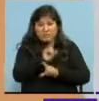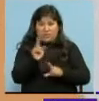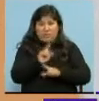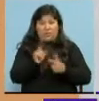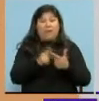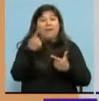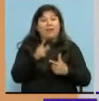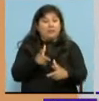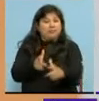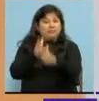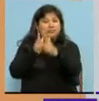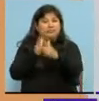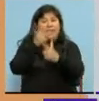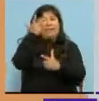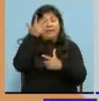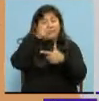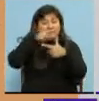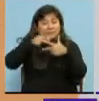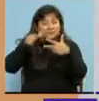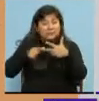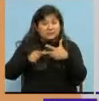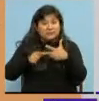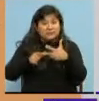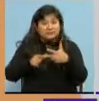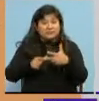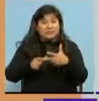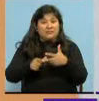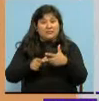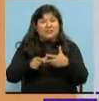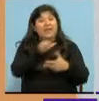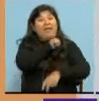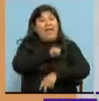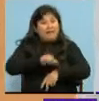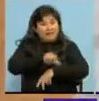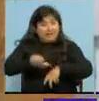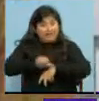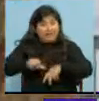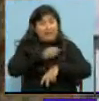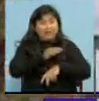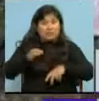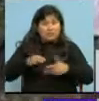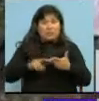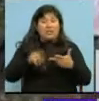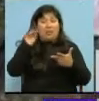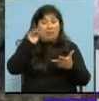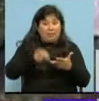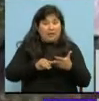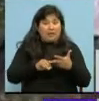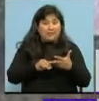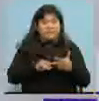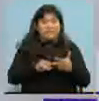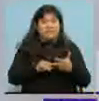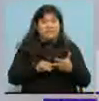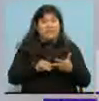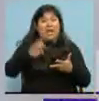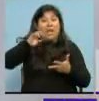perdido nes de plomo entonces no solamente estaba herido por los perdigones sino que en este momento está en tratamiento de desintoxicación de